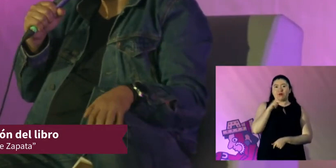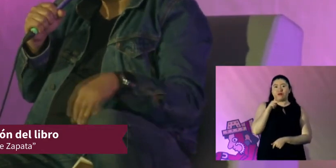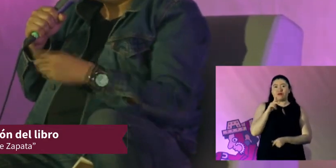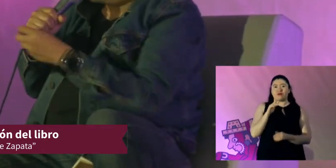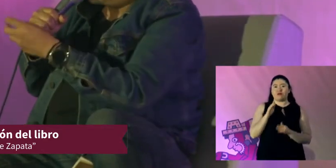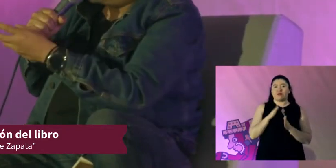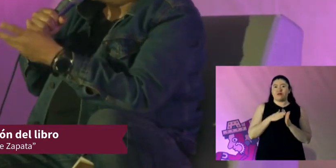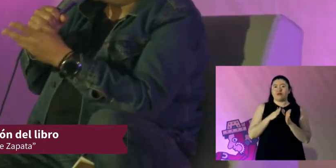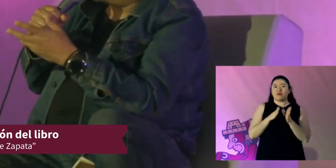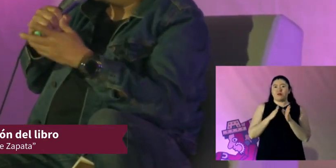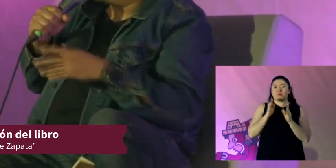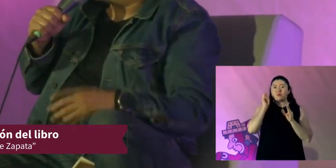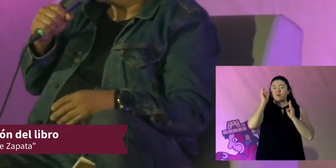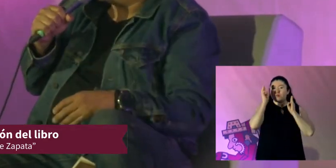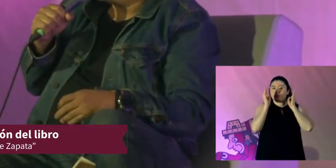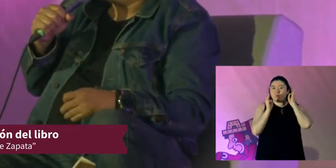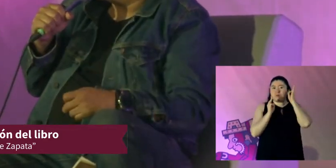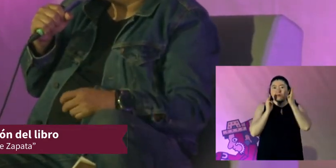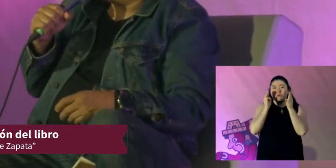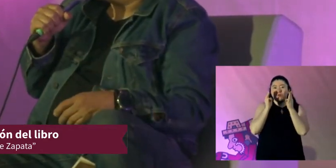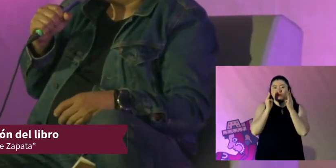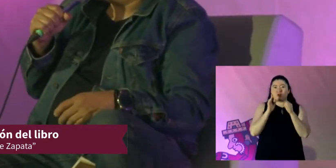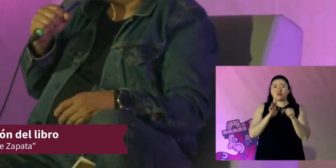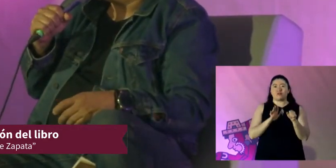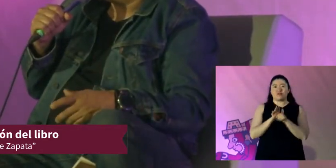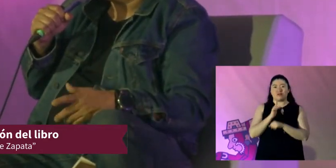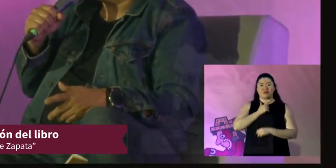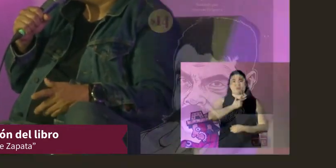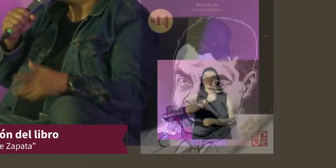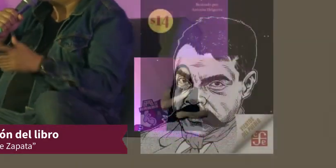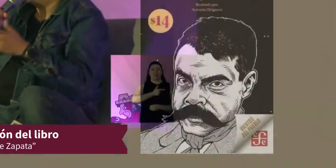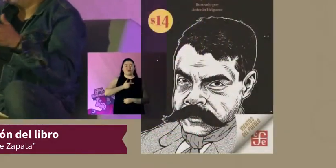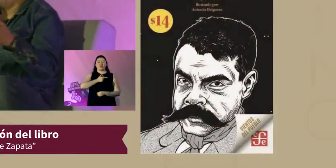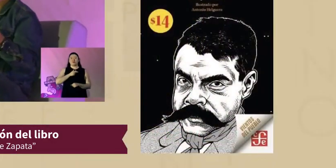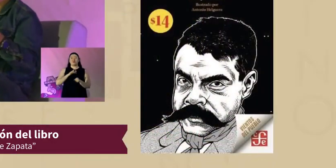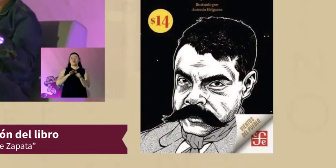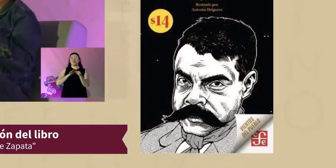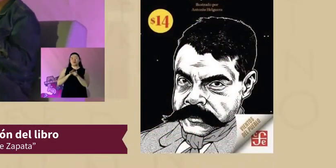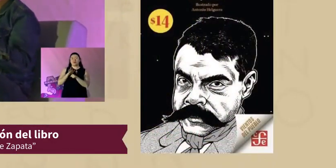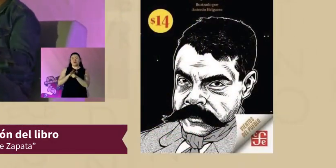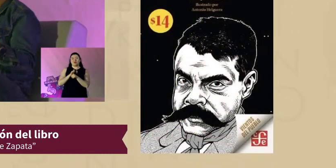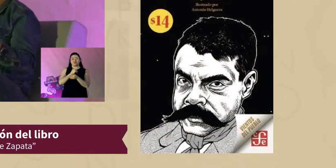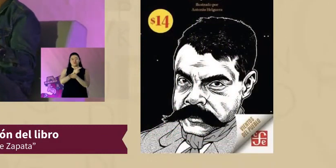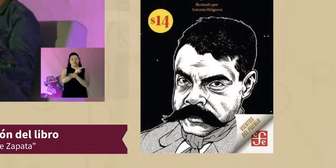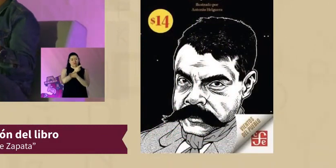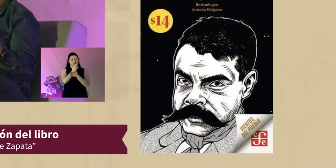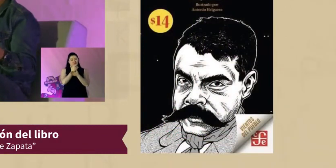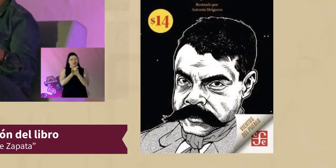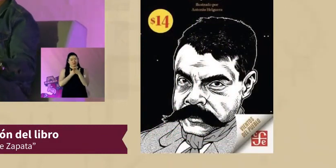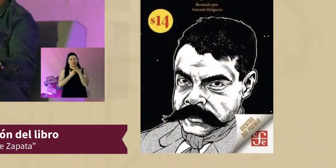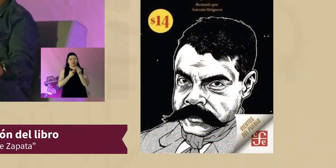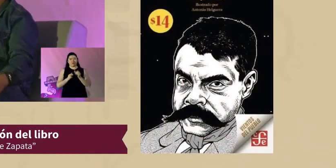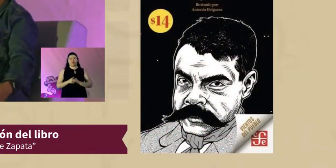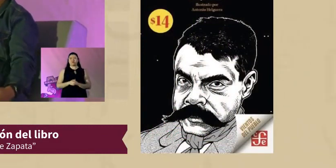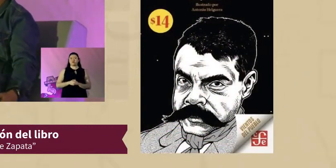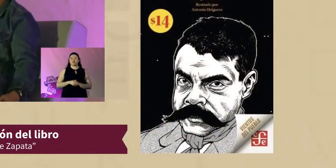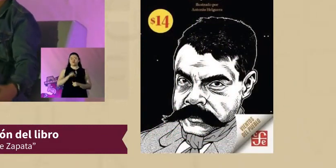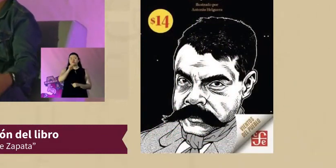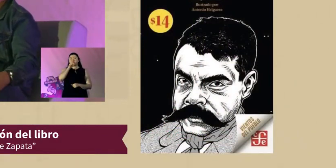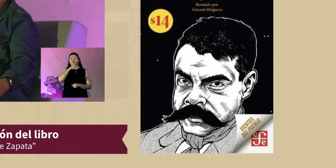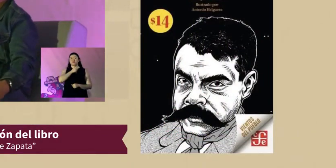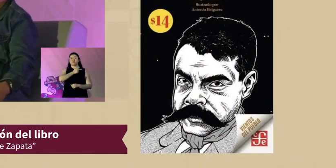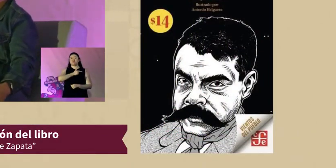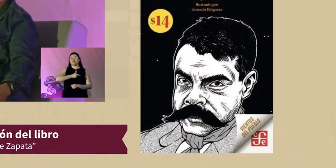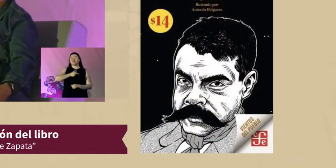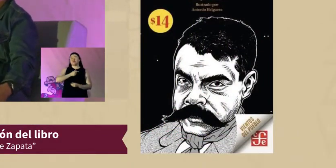él disfrutaba particularmente dibujar este tipo de artefactos entonces aparte pues si éste le gustaba mucho